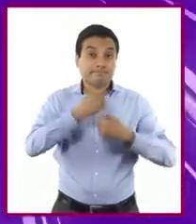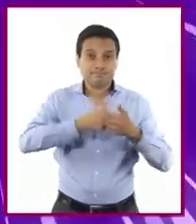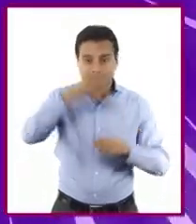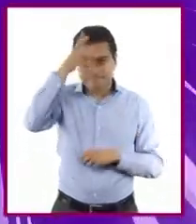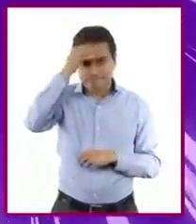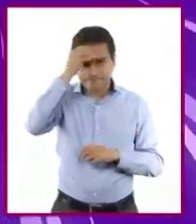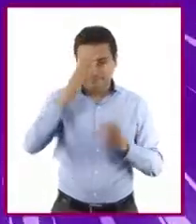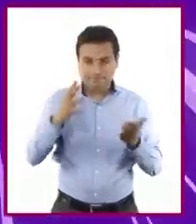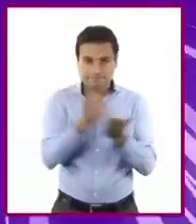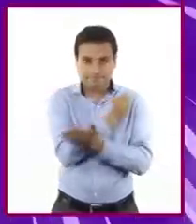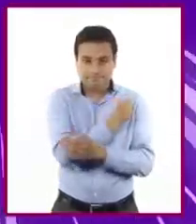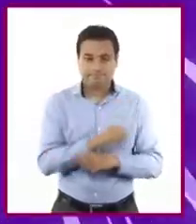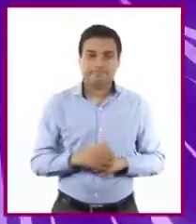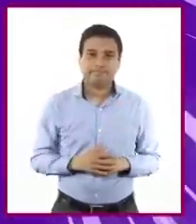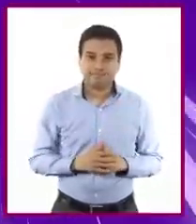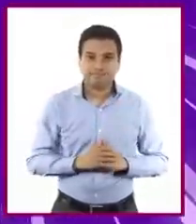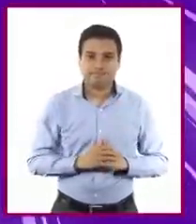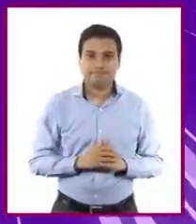Gana?